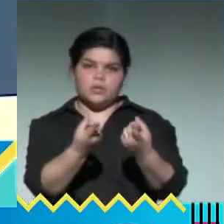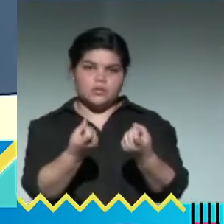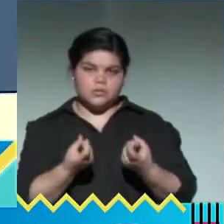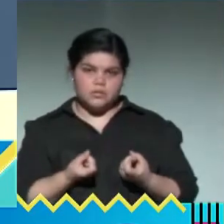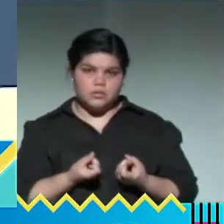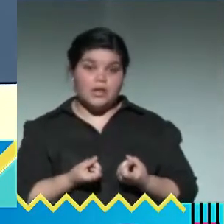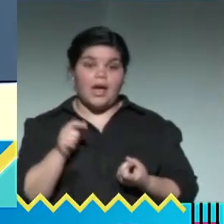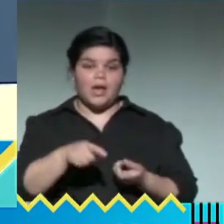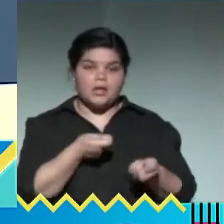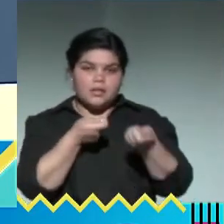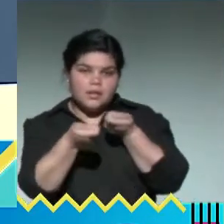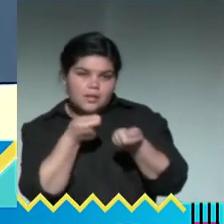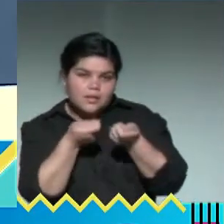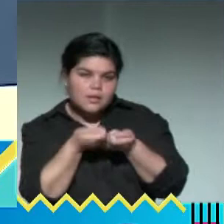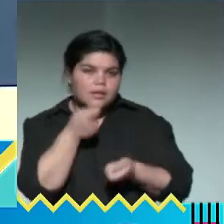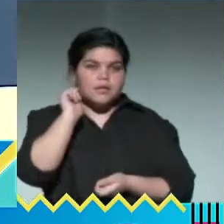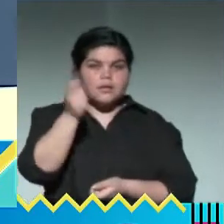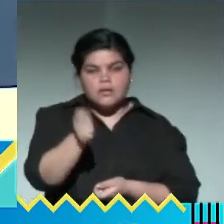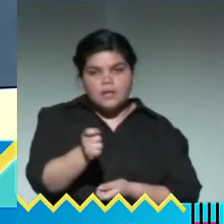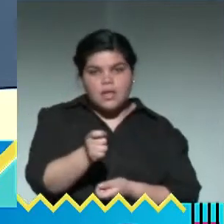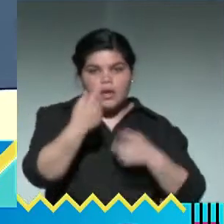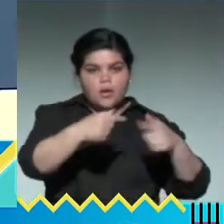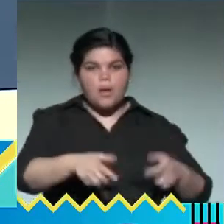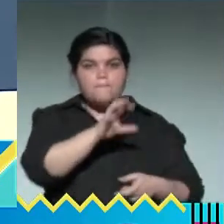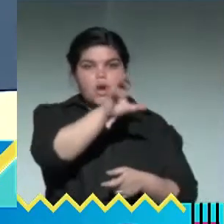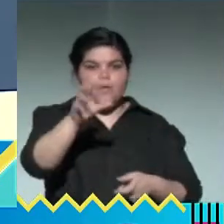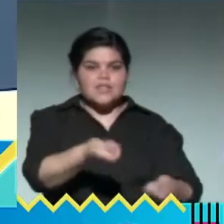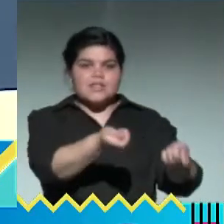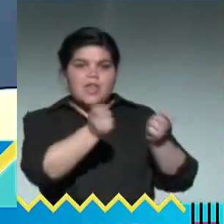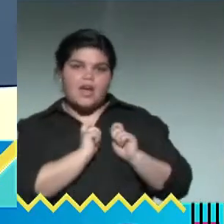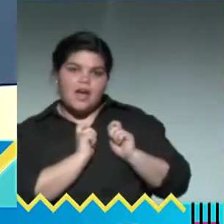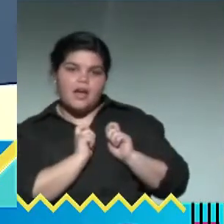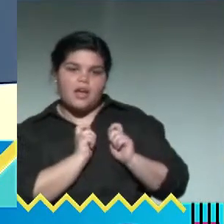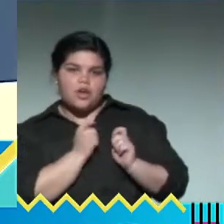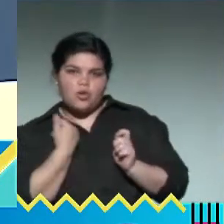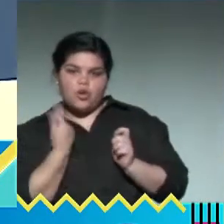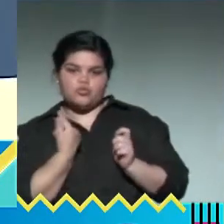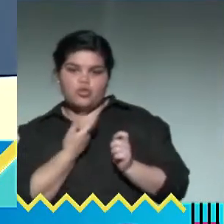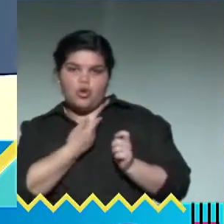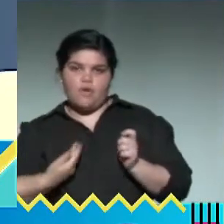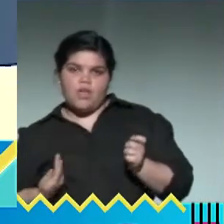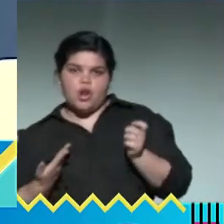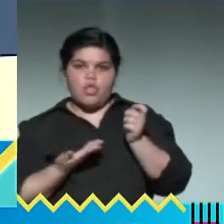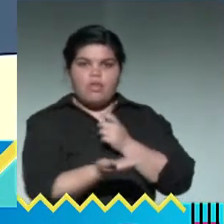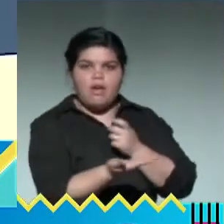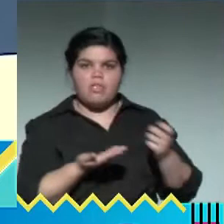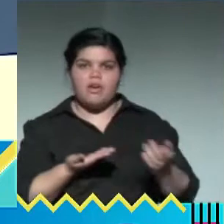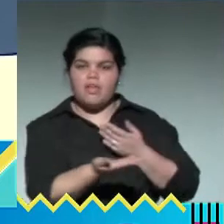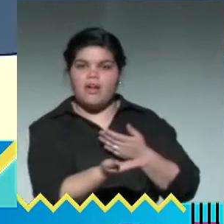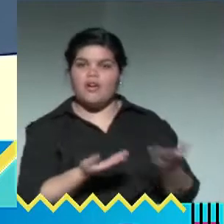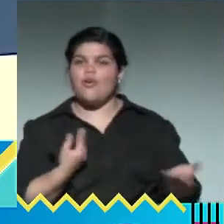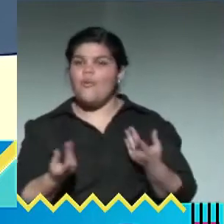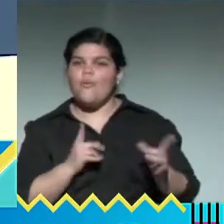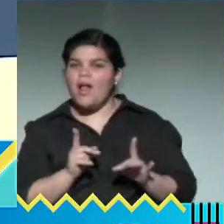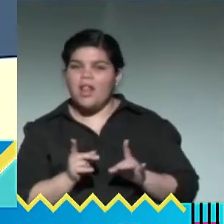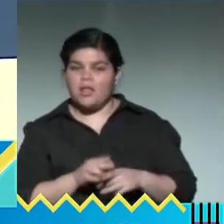en la tensión de, bueno, a ver quién resigna recursos provinciales y qué nos damos a cambio. Uno de los puntos que se discutió, que ha sido muy discutido,